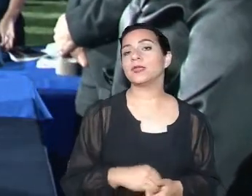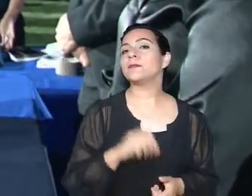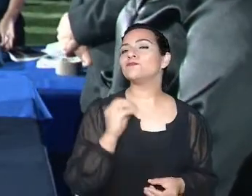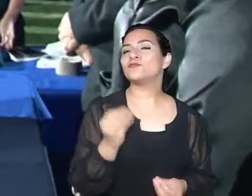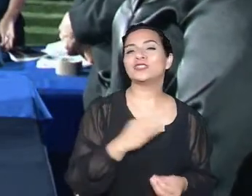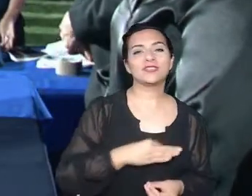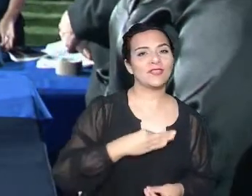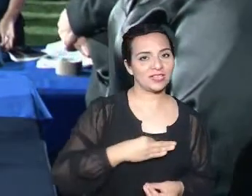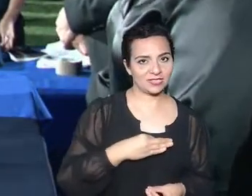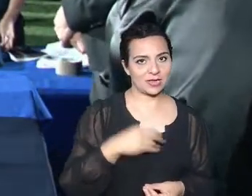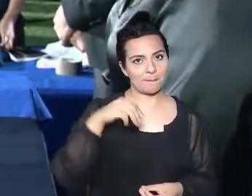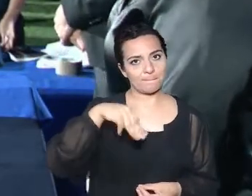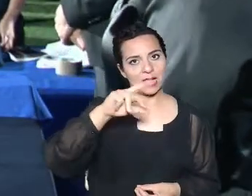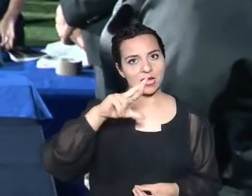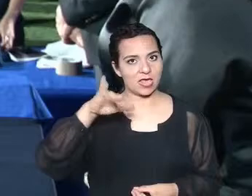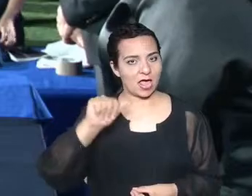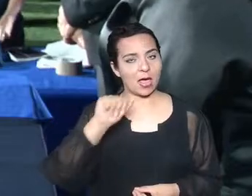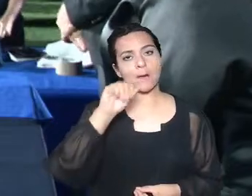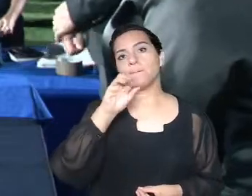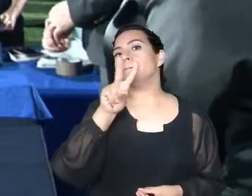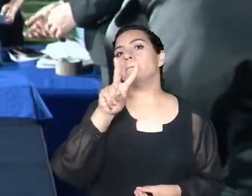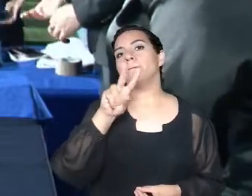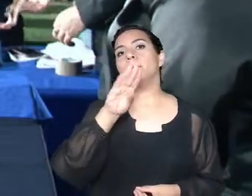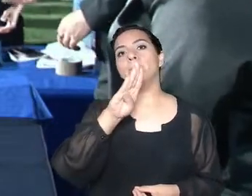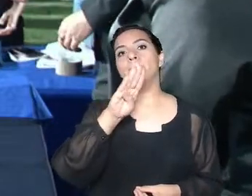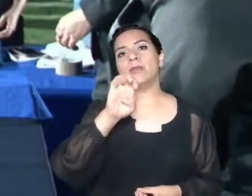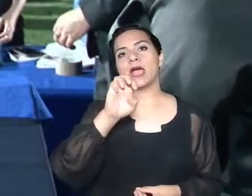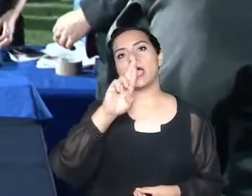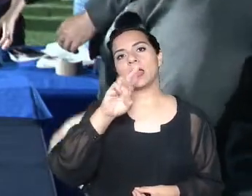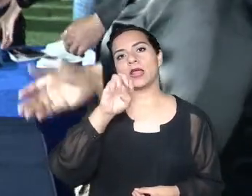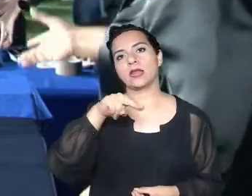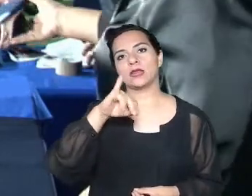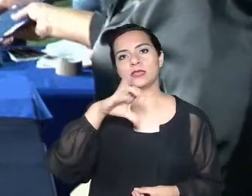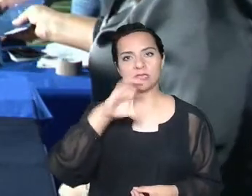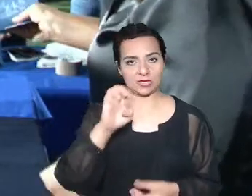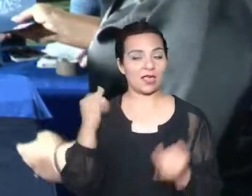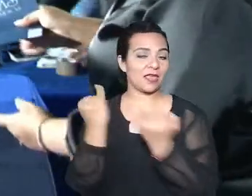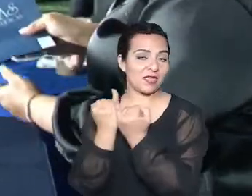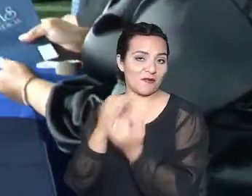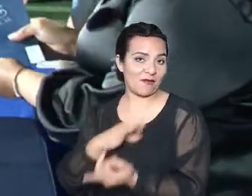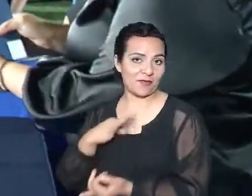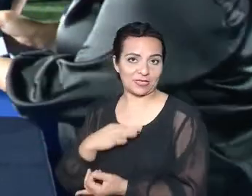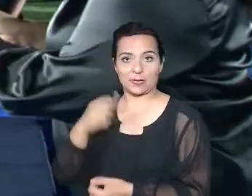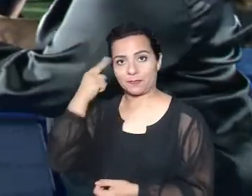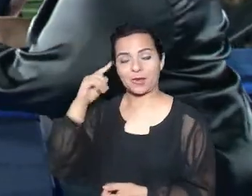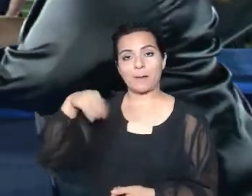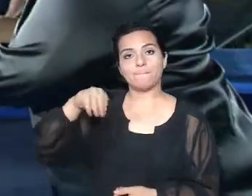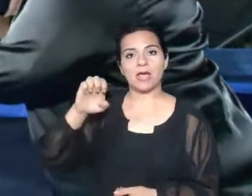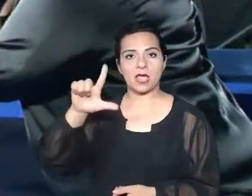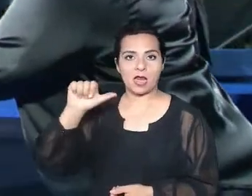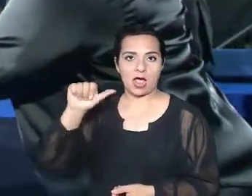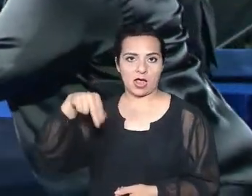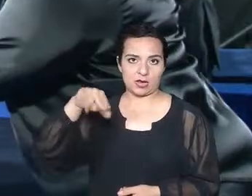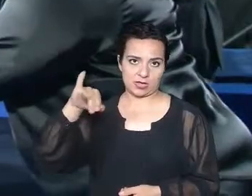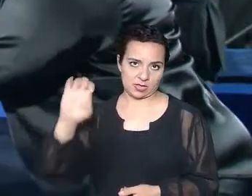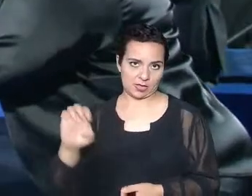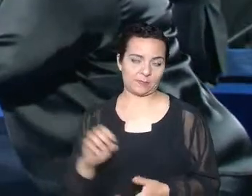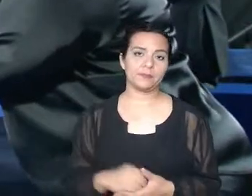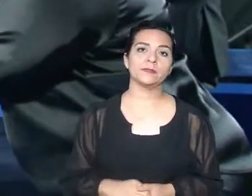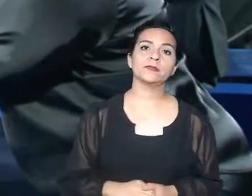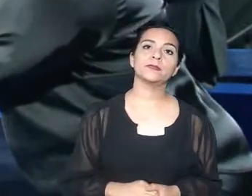Muchas felicidades para María Berenice Pacheco Verdugo. Igualmente nuestras felicitaciones para Melanie Valenzuela